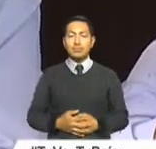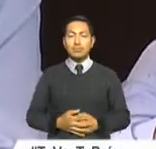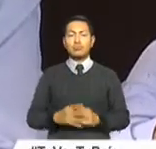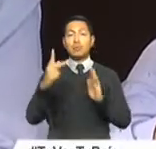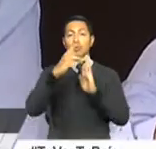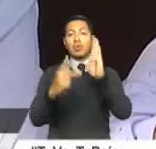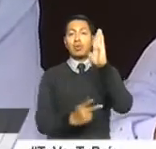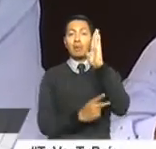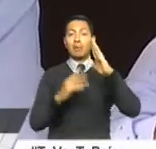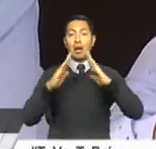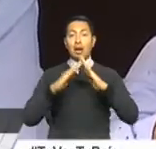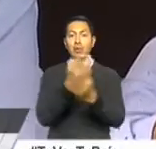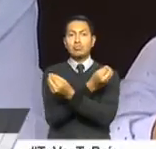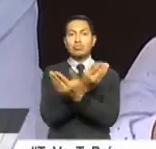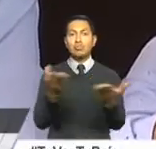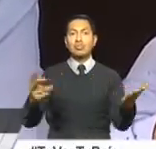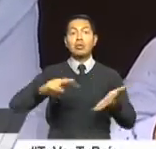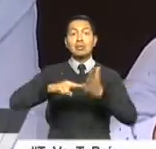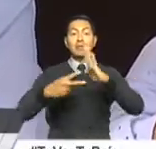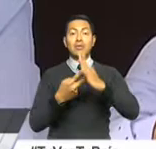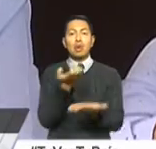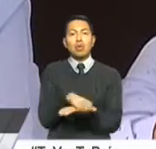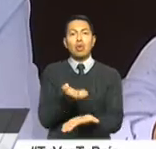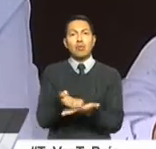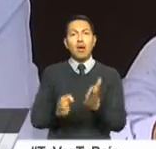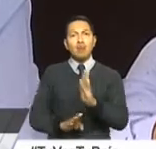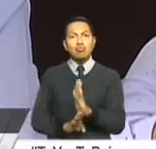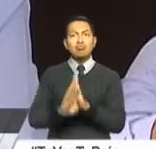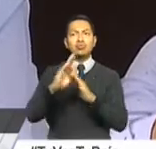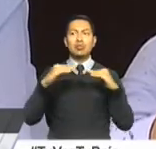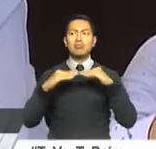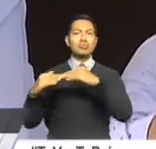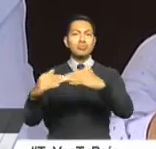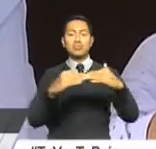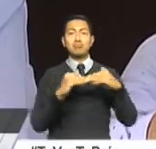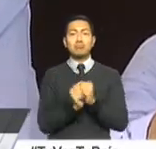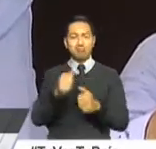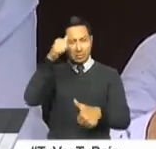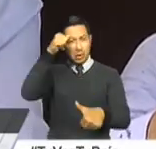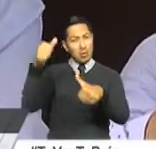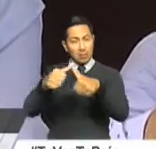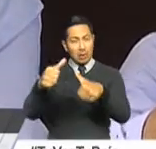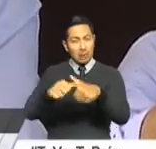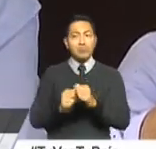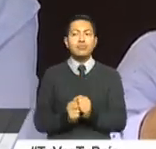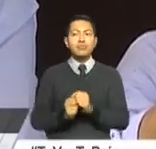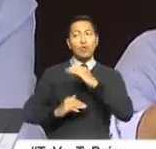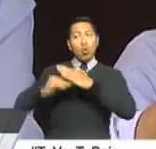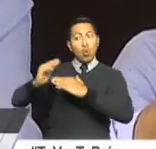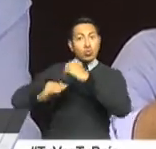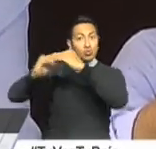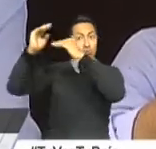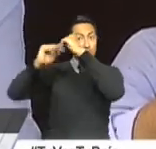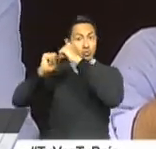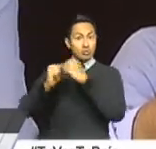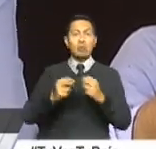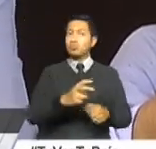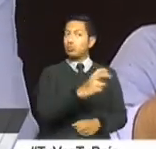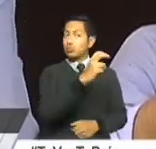Todos, dinamizaremos la economía. Recordemos nosotros que la construcción junto con el turismo